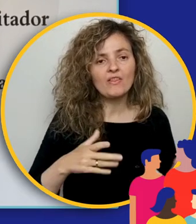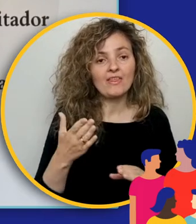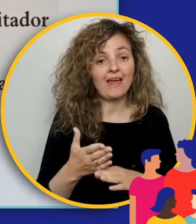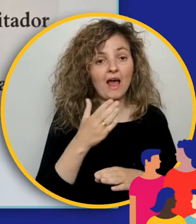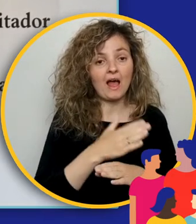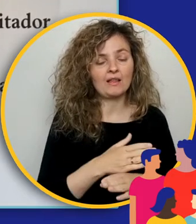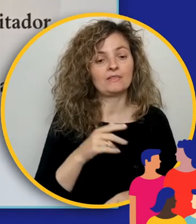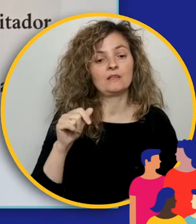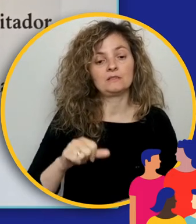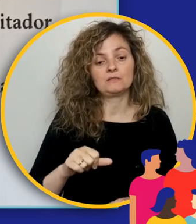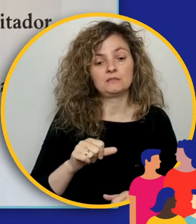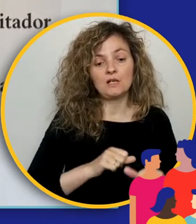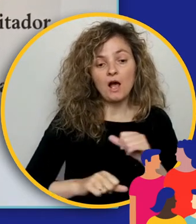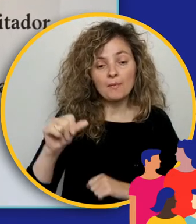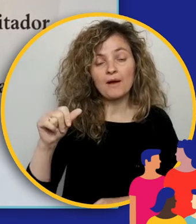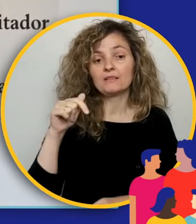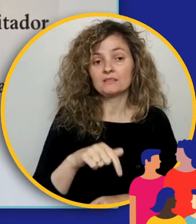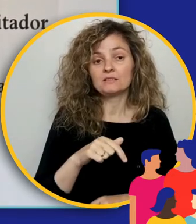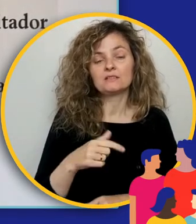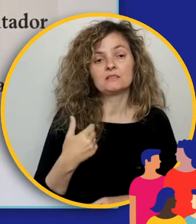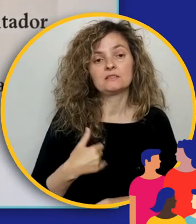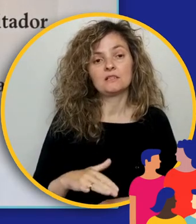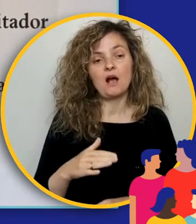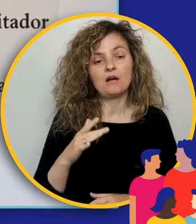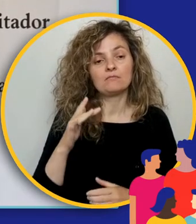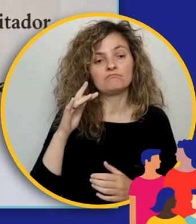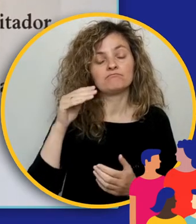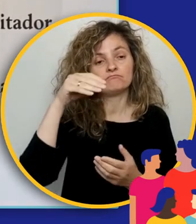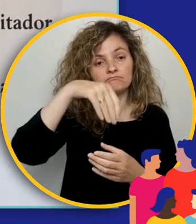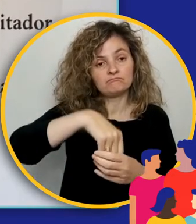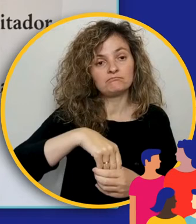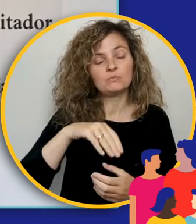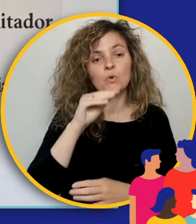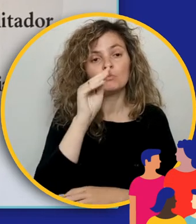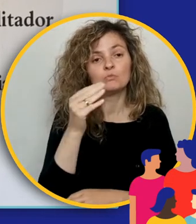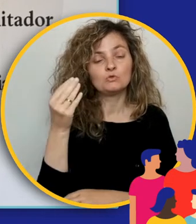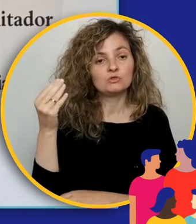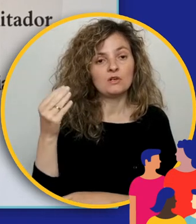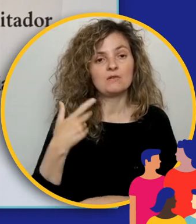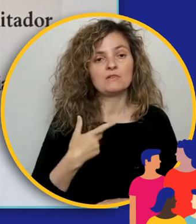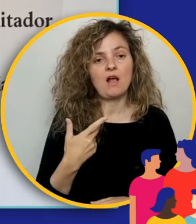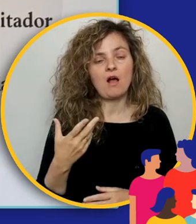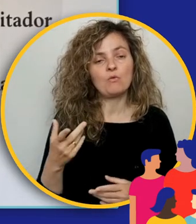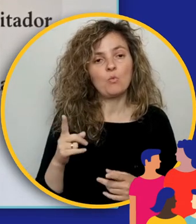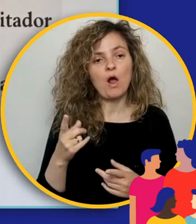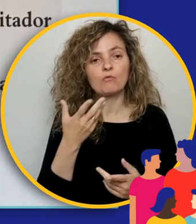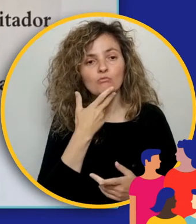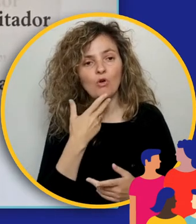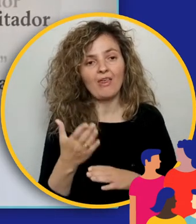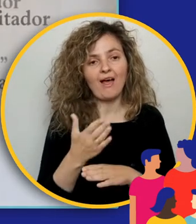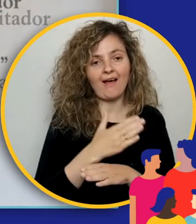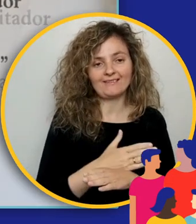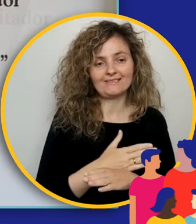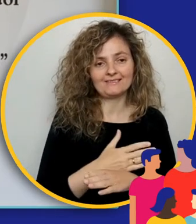noticia, y a partir de ahí pues, ya en el museo se complementa para que tengan un poco unas nociones de lo que van a